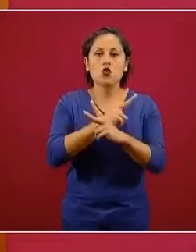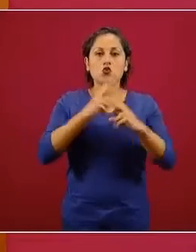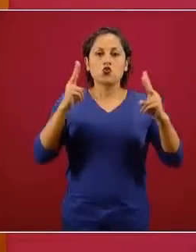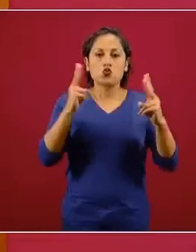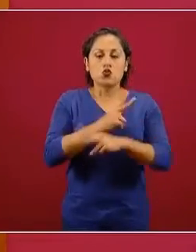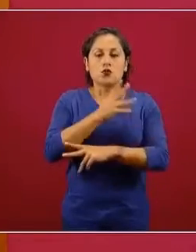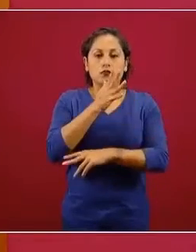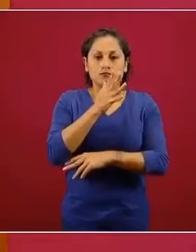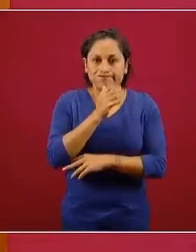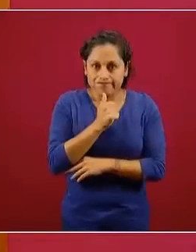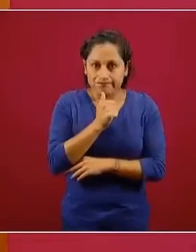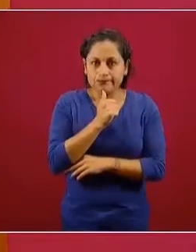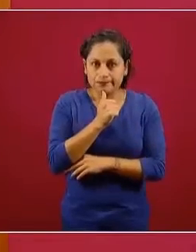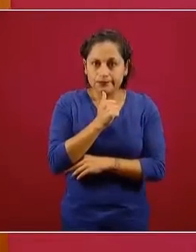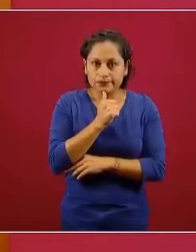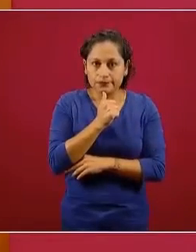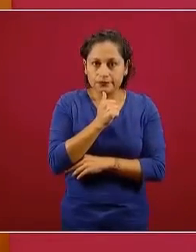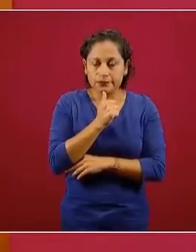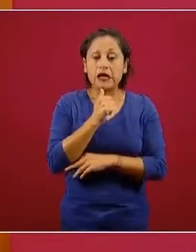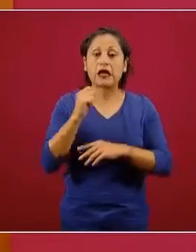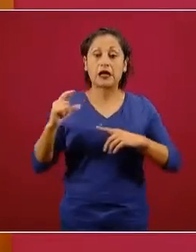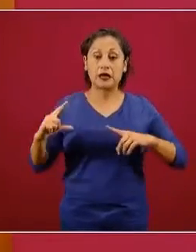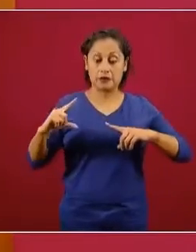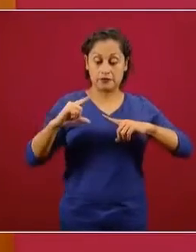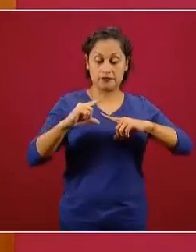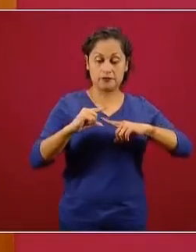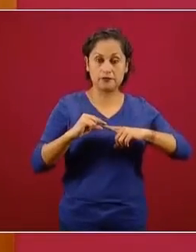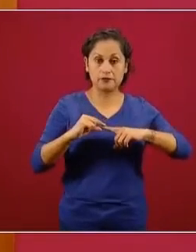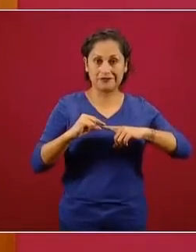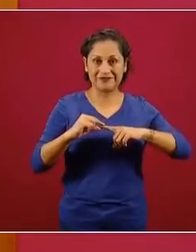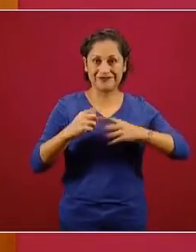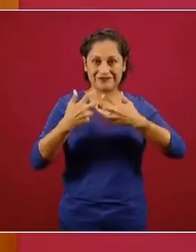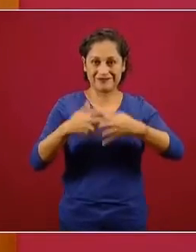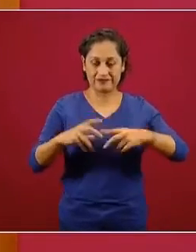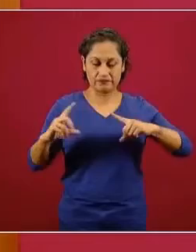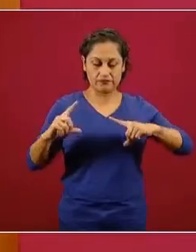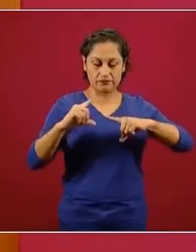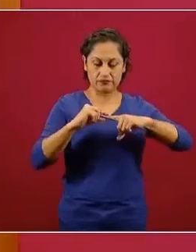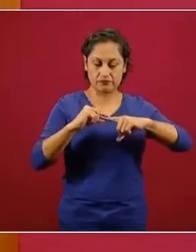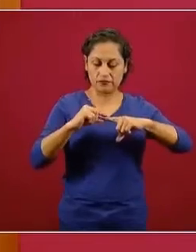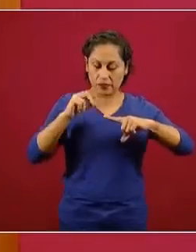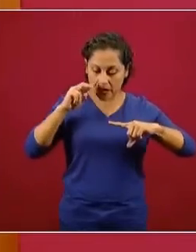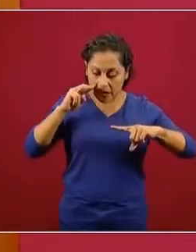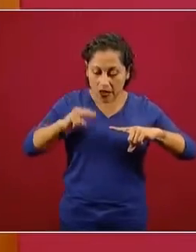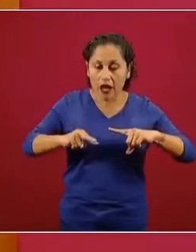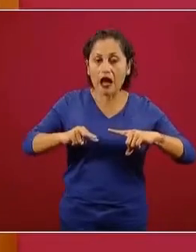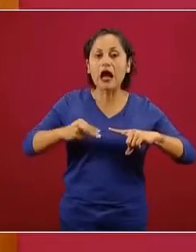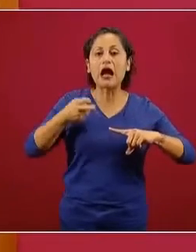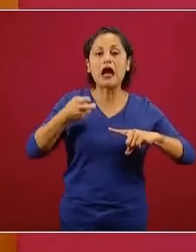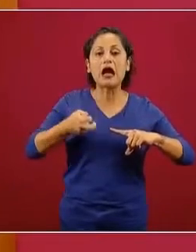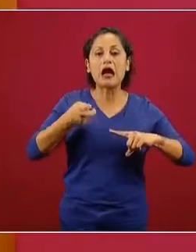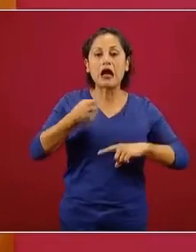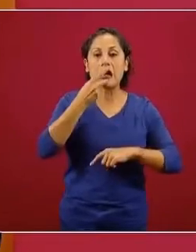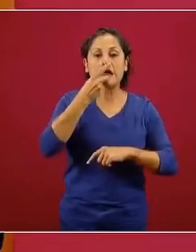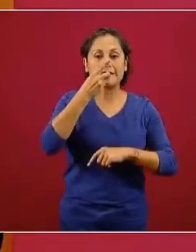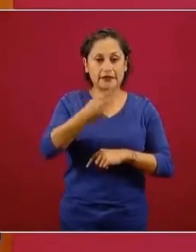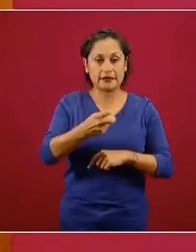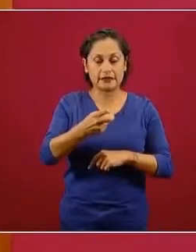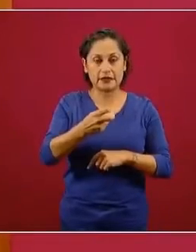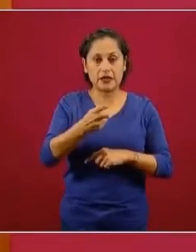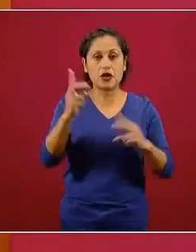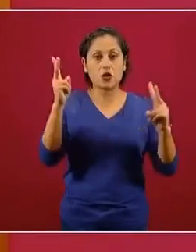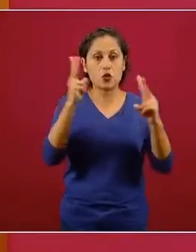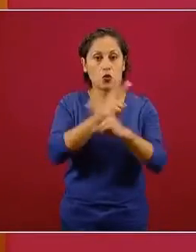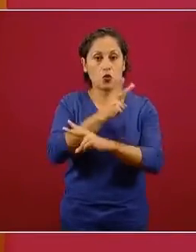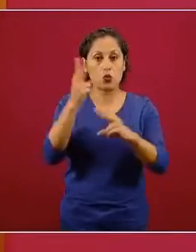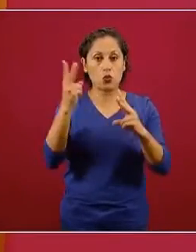del monitoreo de la oximetría, de la oxigenación arterial, se encuentra que la saturación de oxígeno en